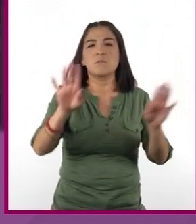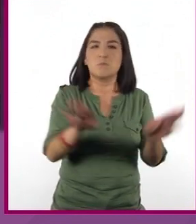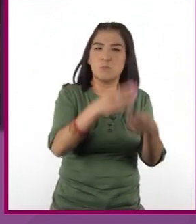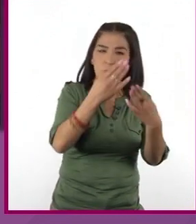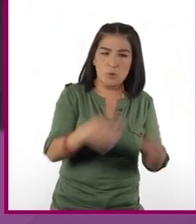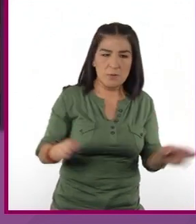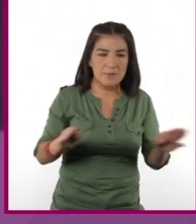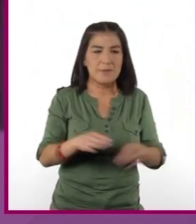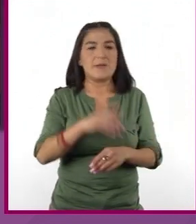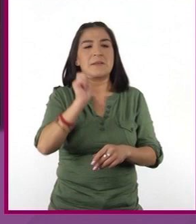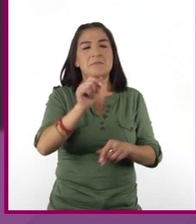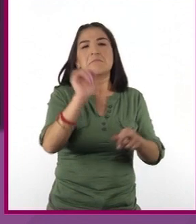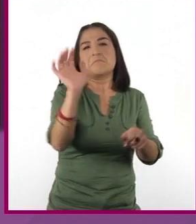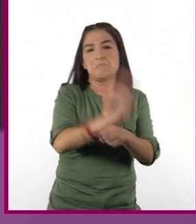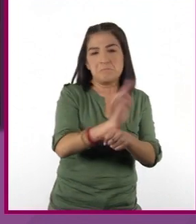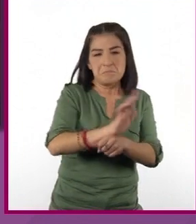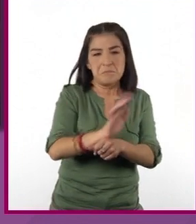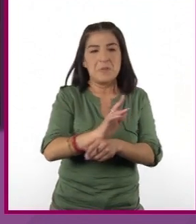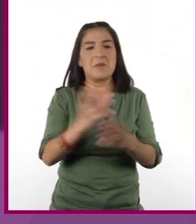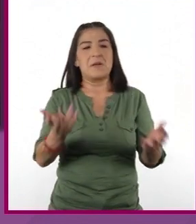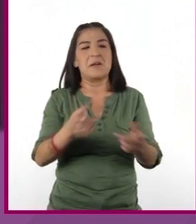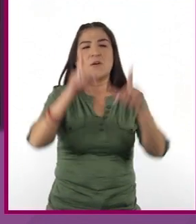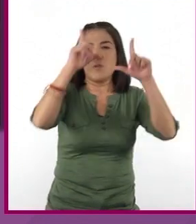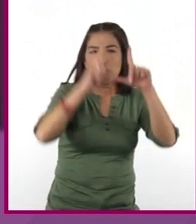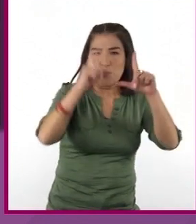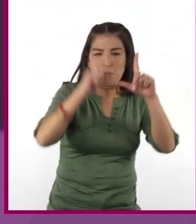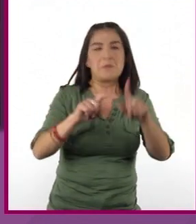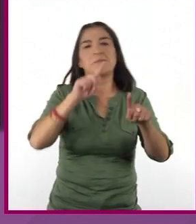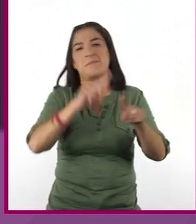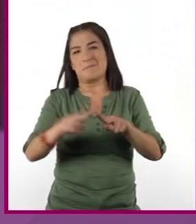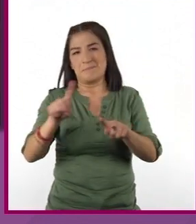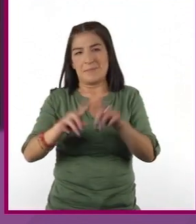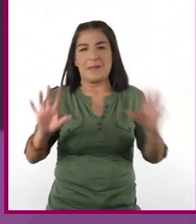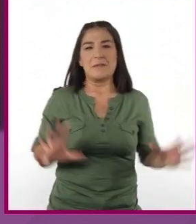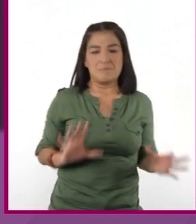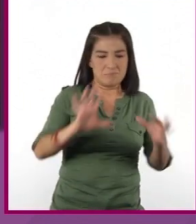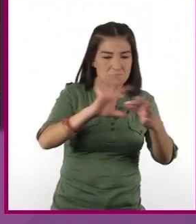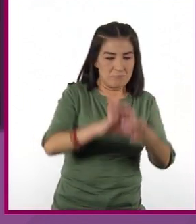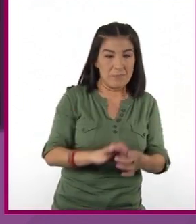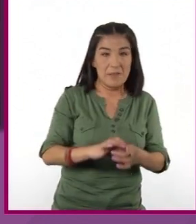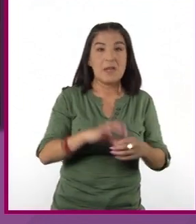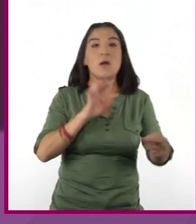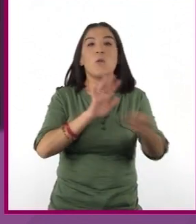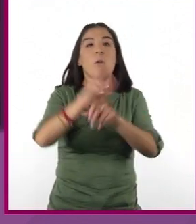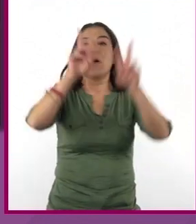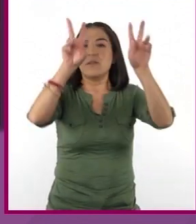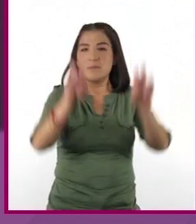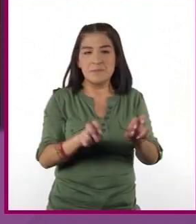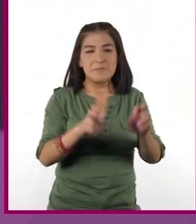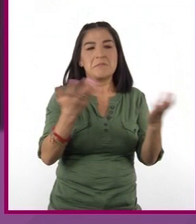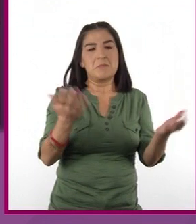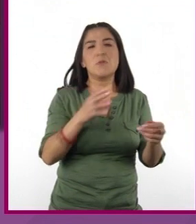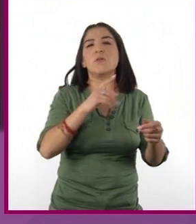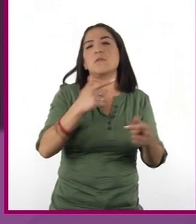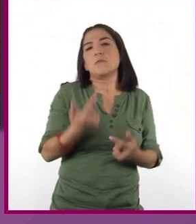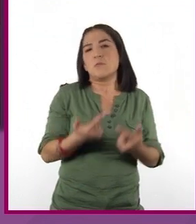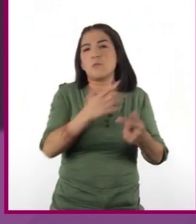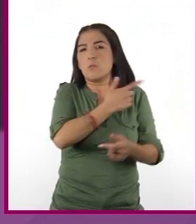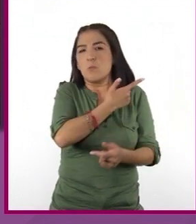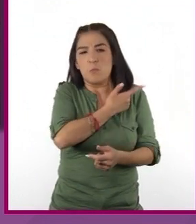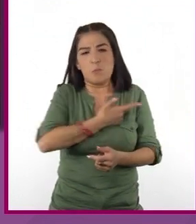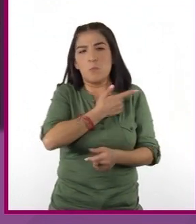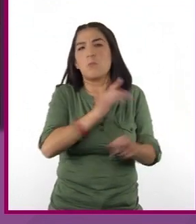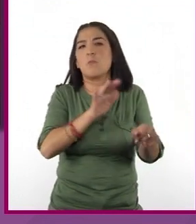musicales, cinematográficas, fotográficas, etc. Se basan en un tema o un género. Por ejemplo, en